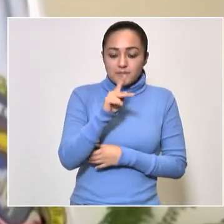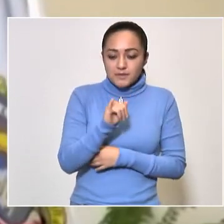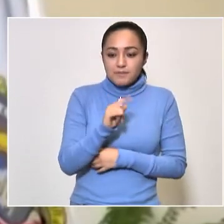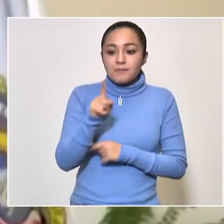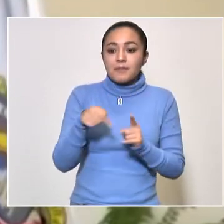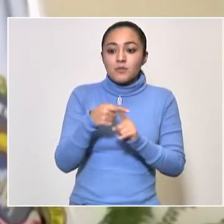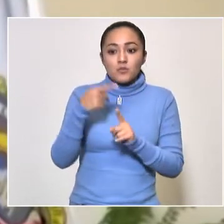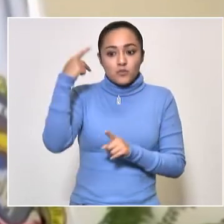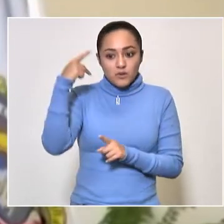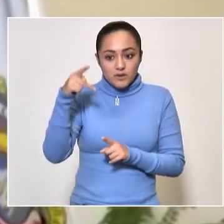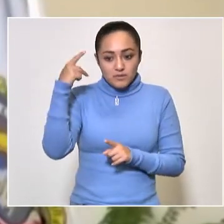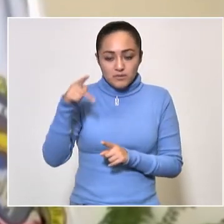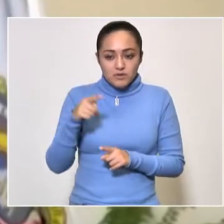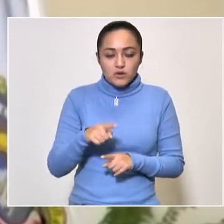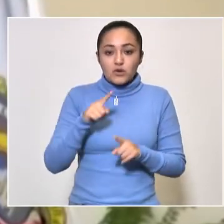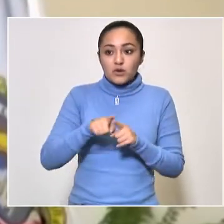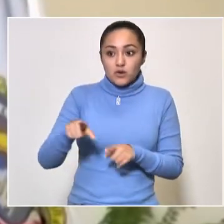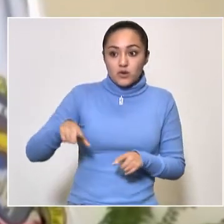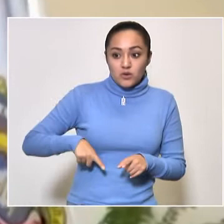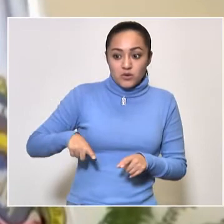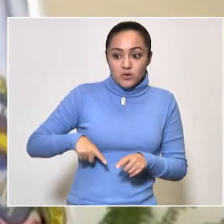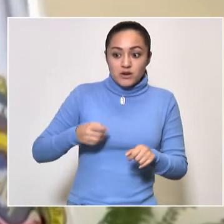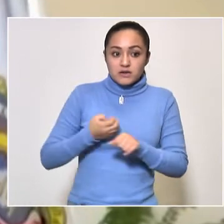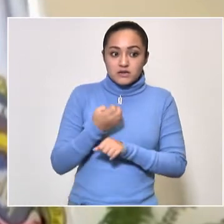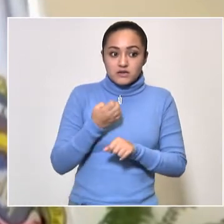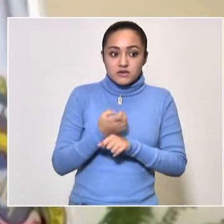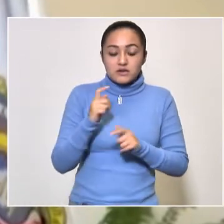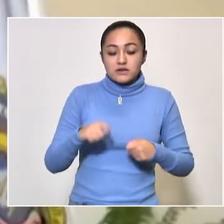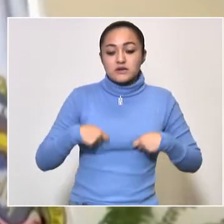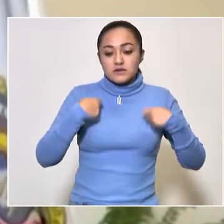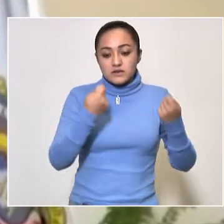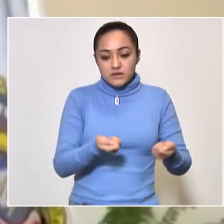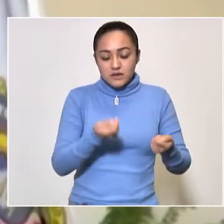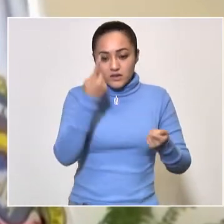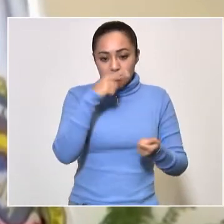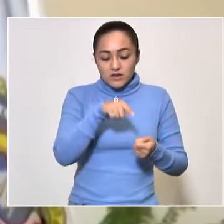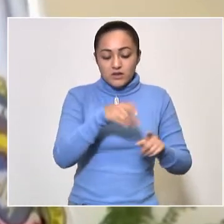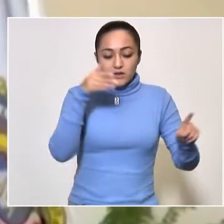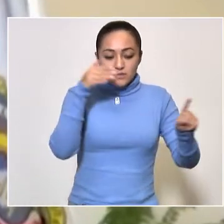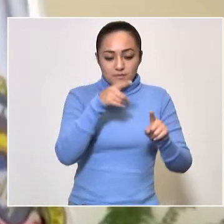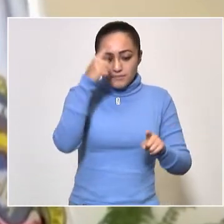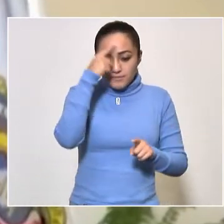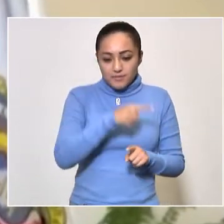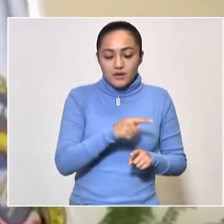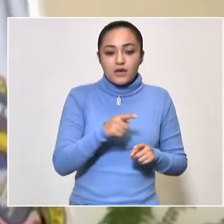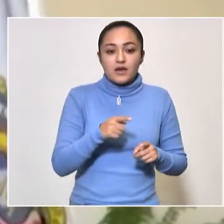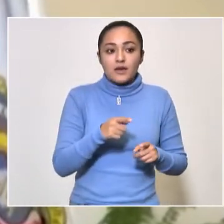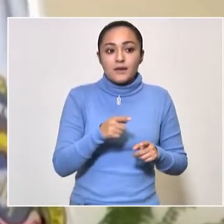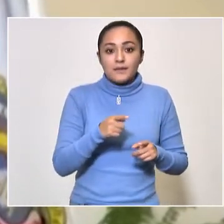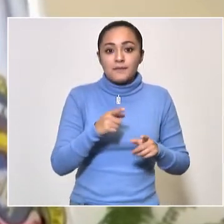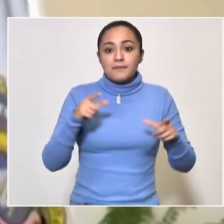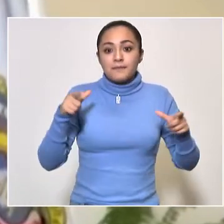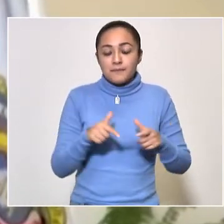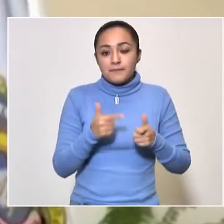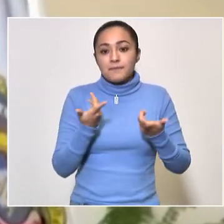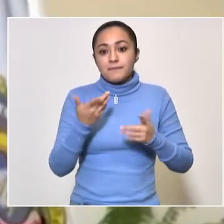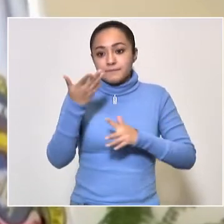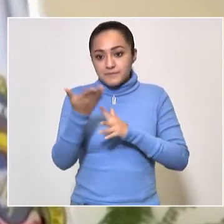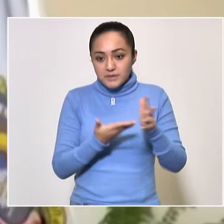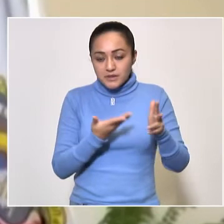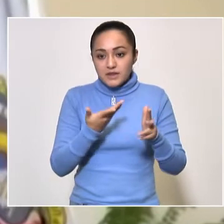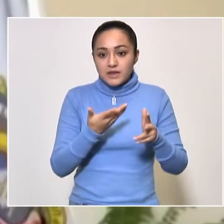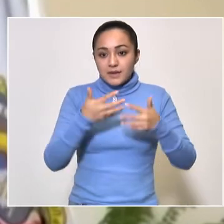donde el gobierno del estado otorga una contragarantía y está enfocado a pequeñas y medianas